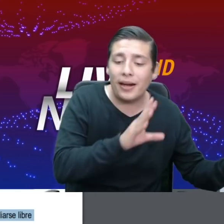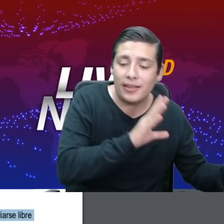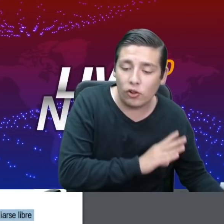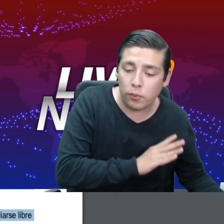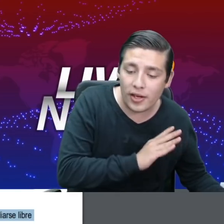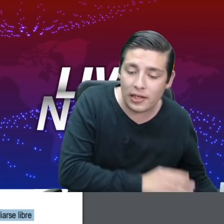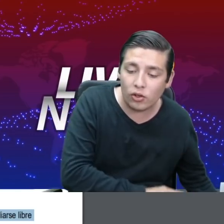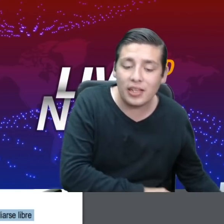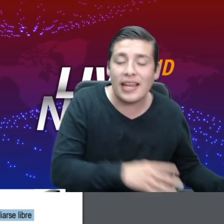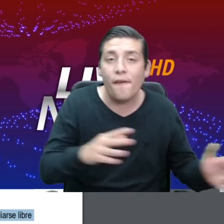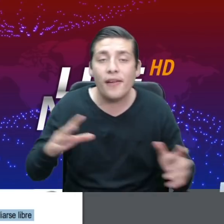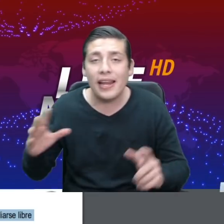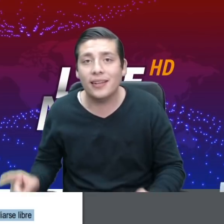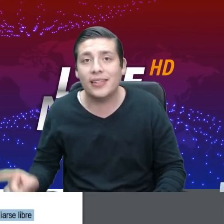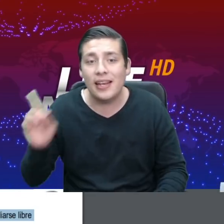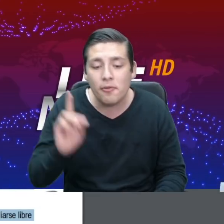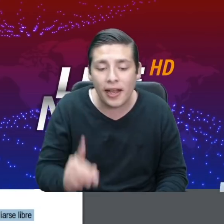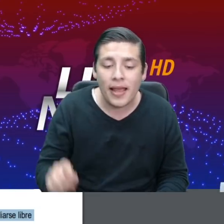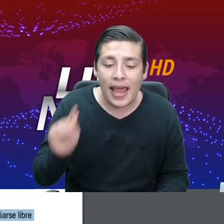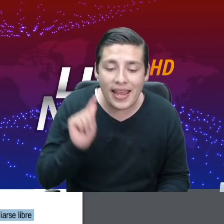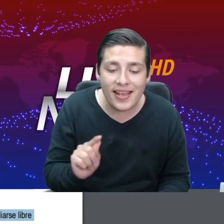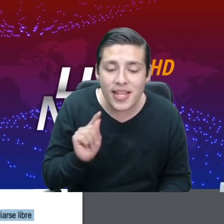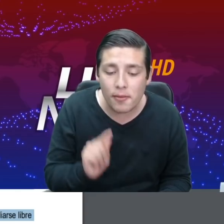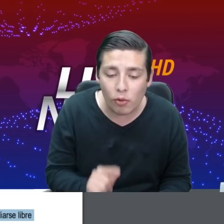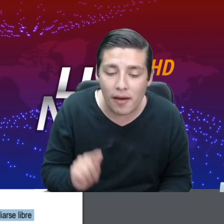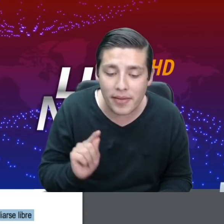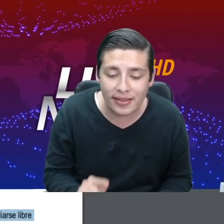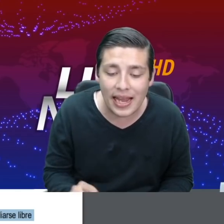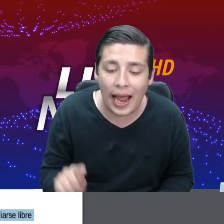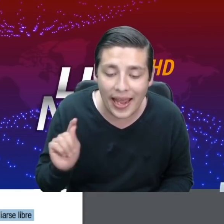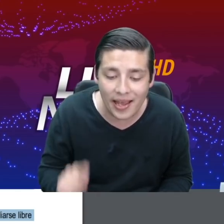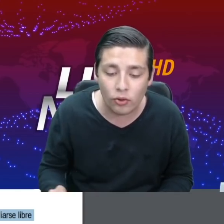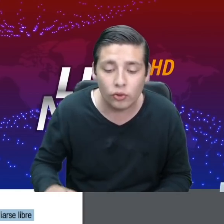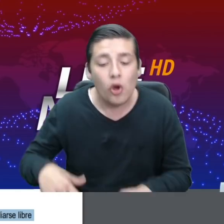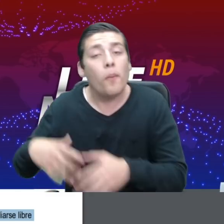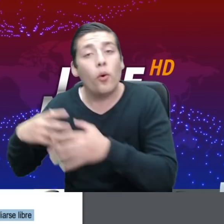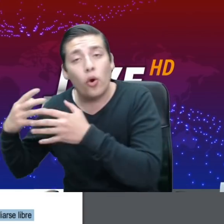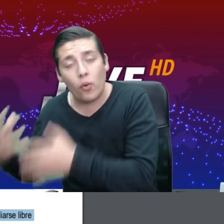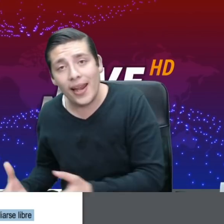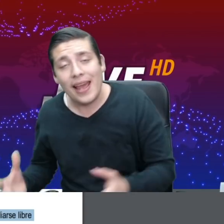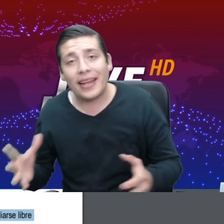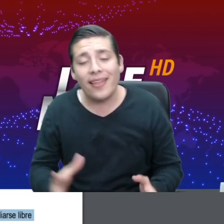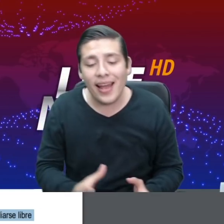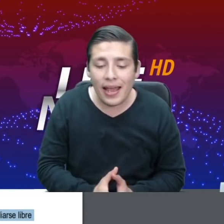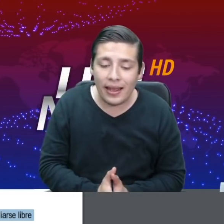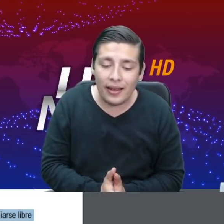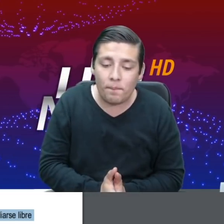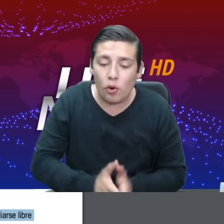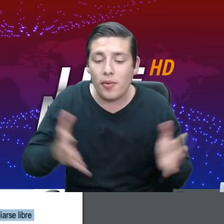formar partidos políticos y afiliarse libre e individualmente a ellos, por lo cual